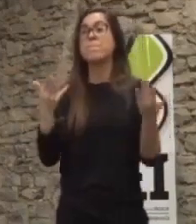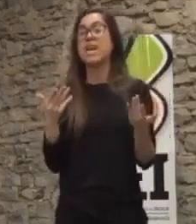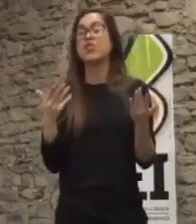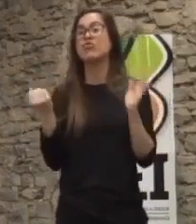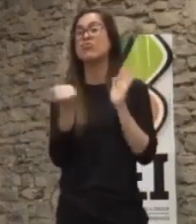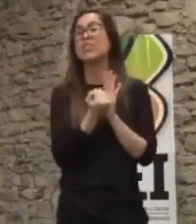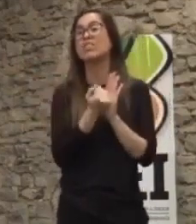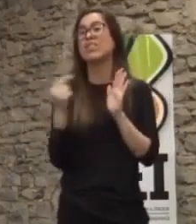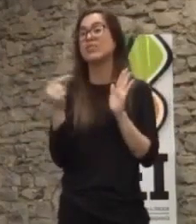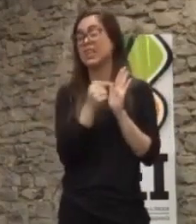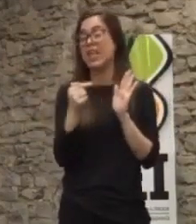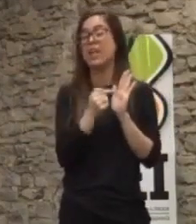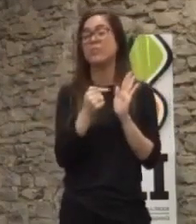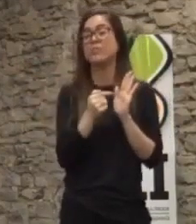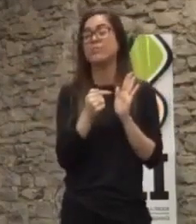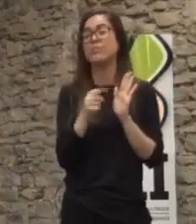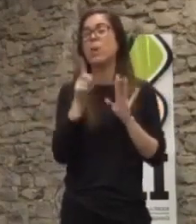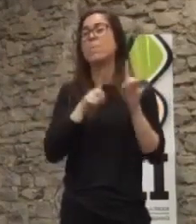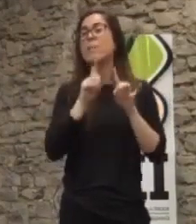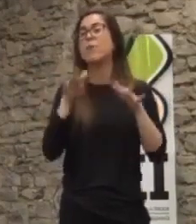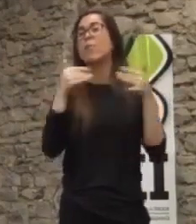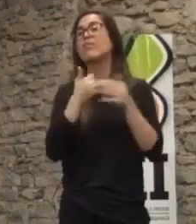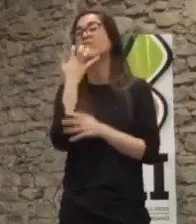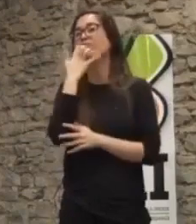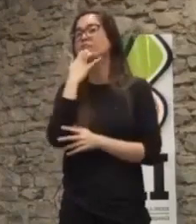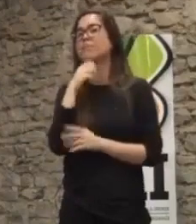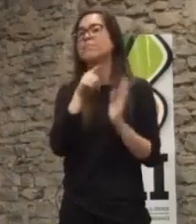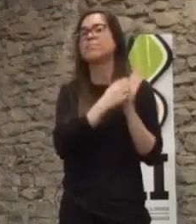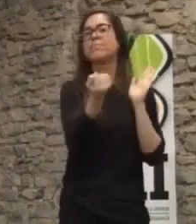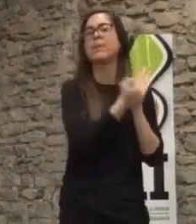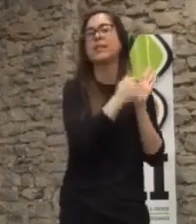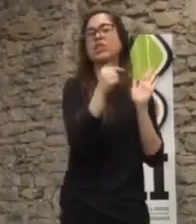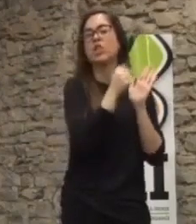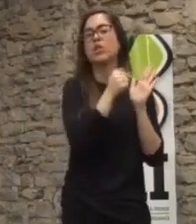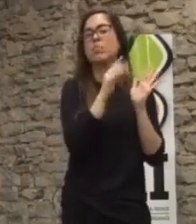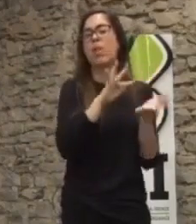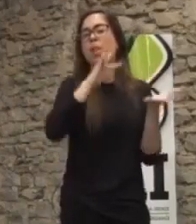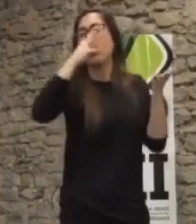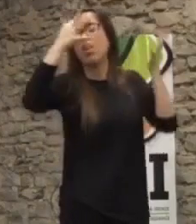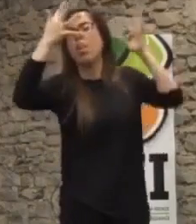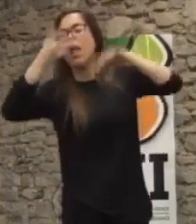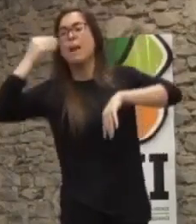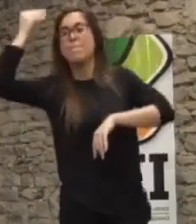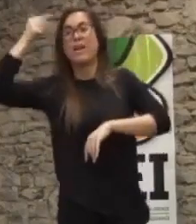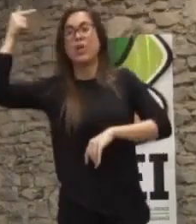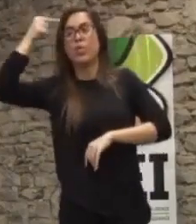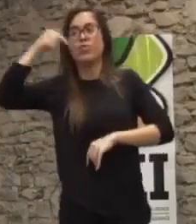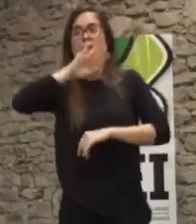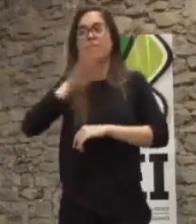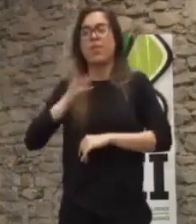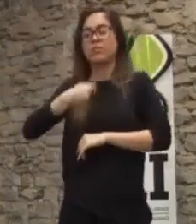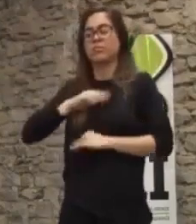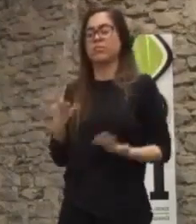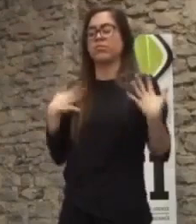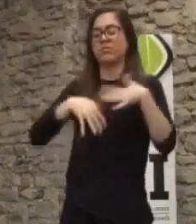de los estereotipos negativos, el problema existe cuando pasamos a los prejuicios. La emoción nos invade y con ella las actitudes hostiles. Y es